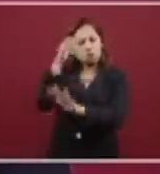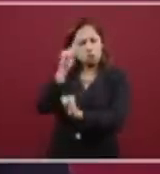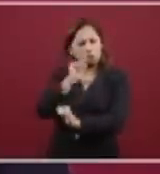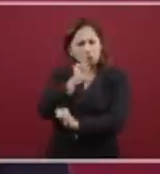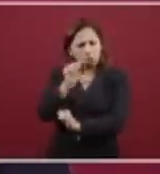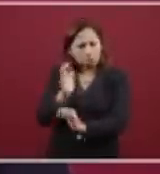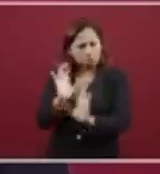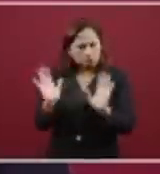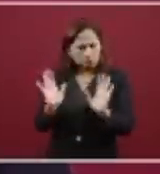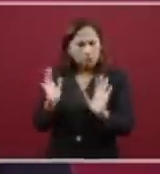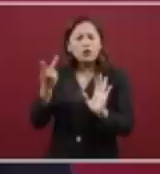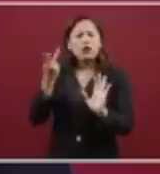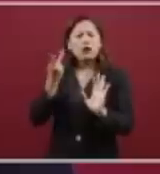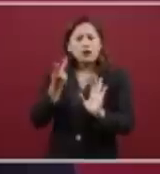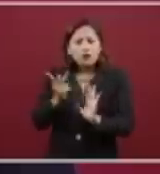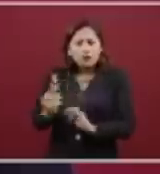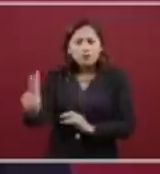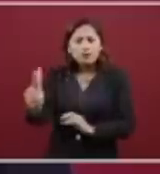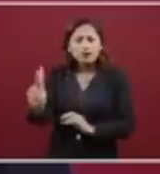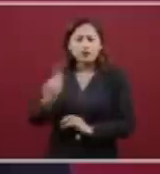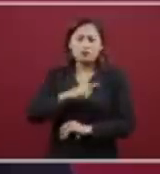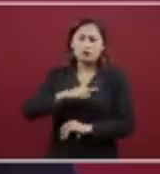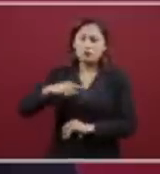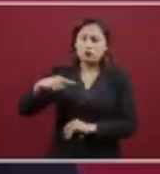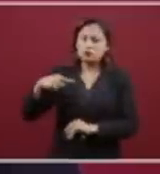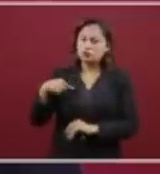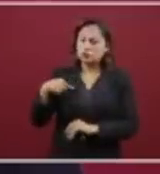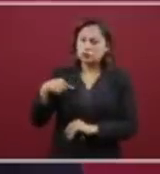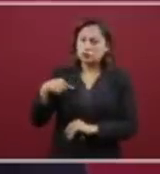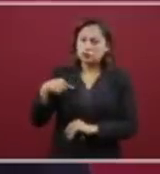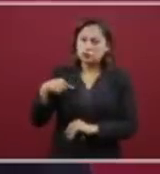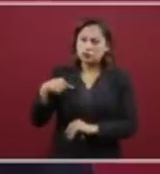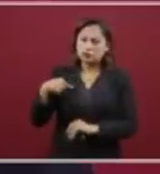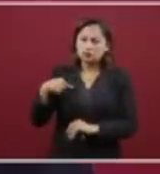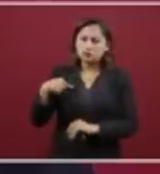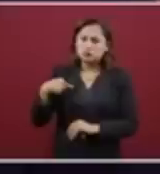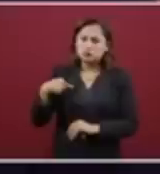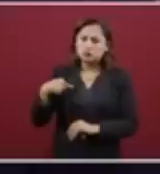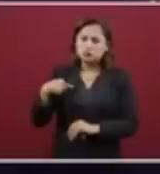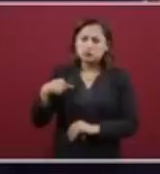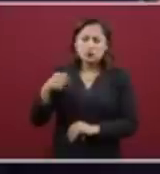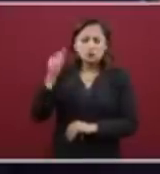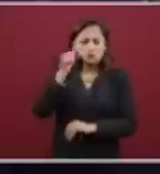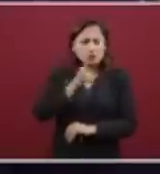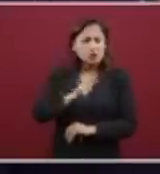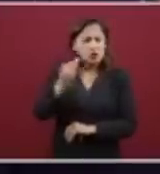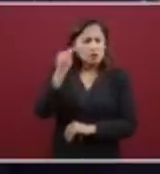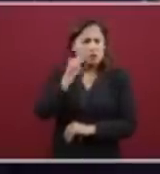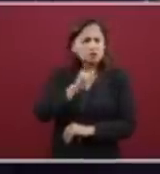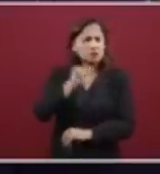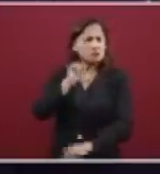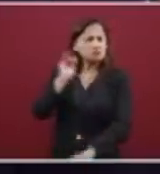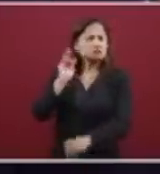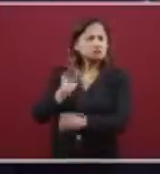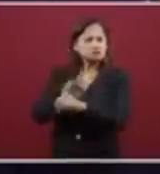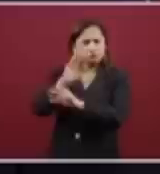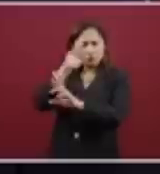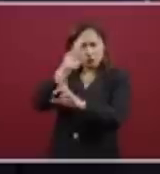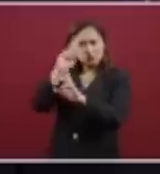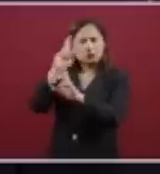nosotros siempre les vamos a garantizar su derecho de